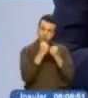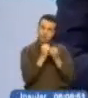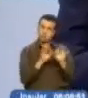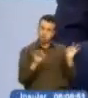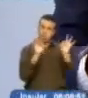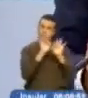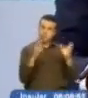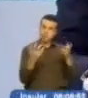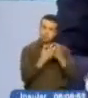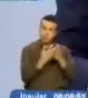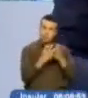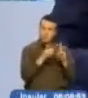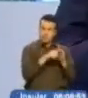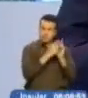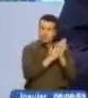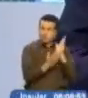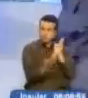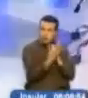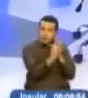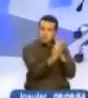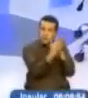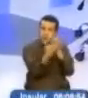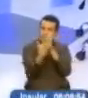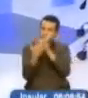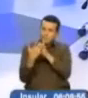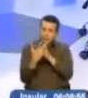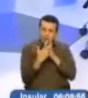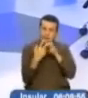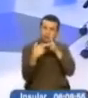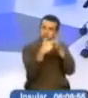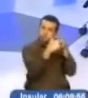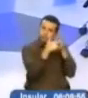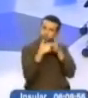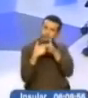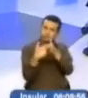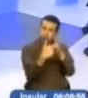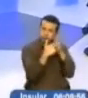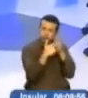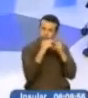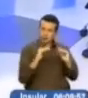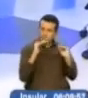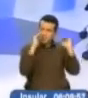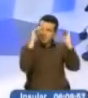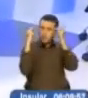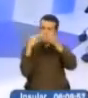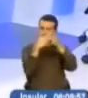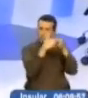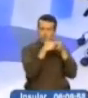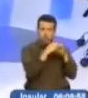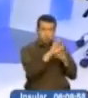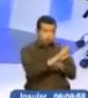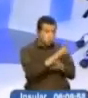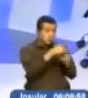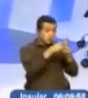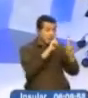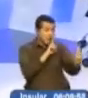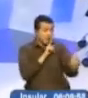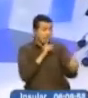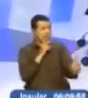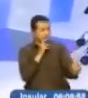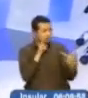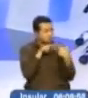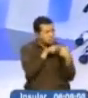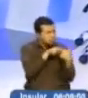a partir de un tejido. Y ese tejido es la interrelación de las distintas capas, la interrelación de los diversos, la